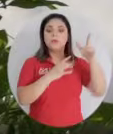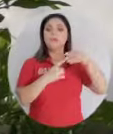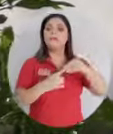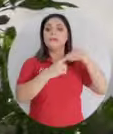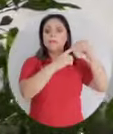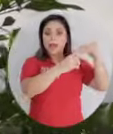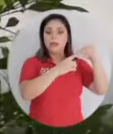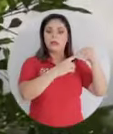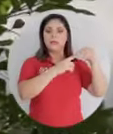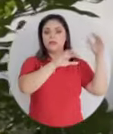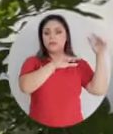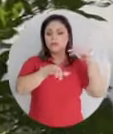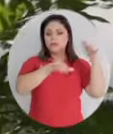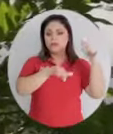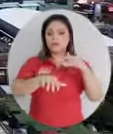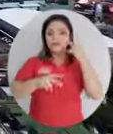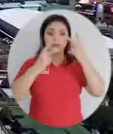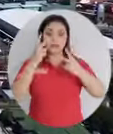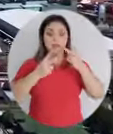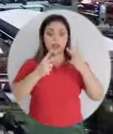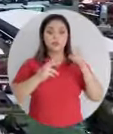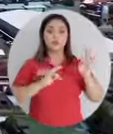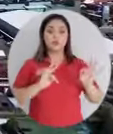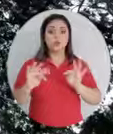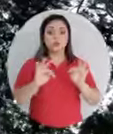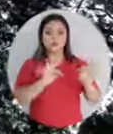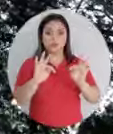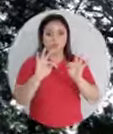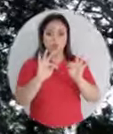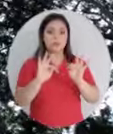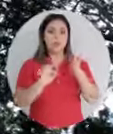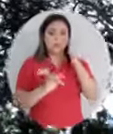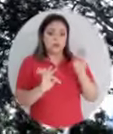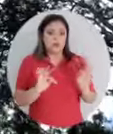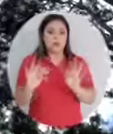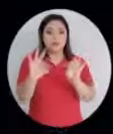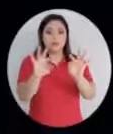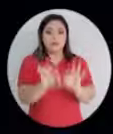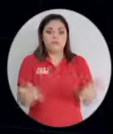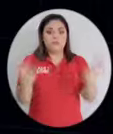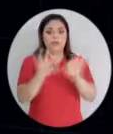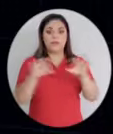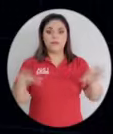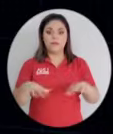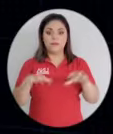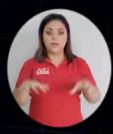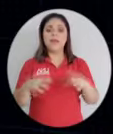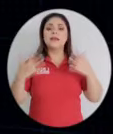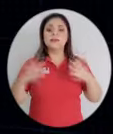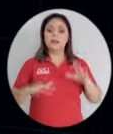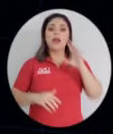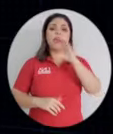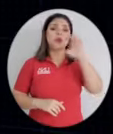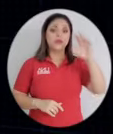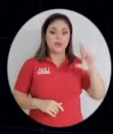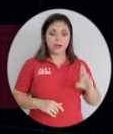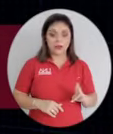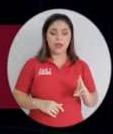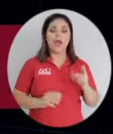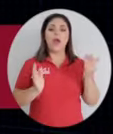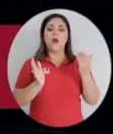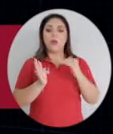de los principales visitantes a nivel de turismo, que es una de las actividades, ¿verdad?, relevantes. Ya Costa Rica está volviendo los